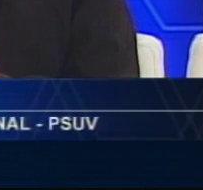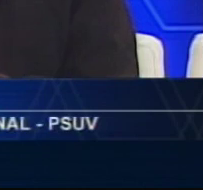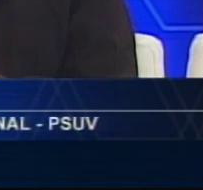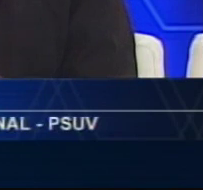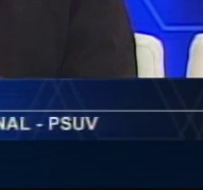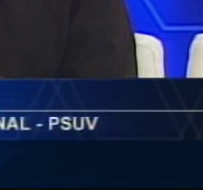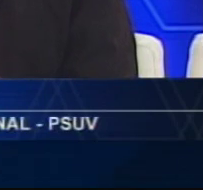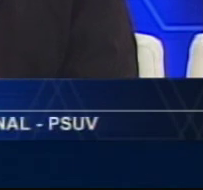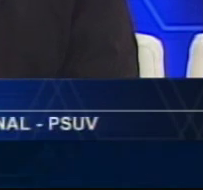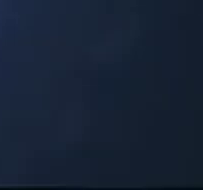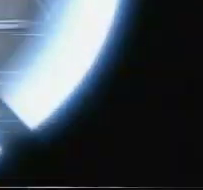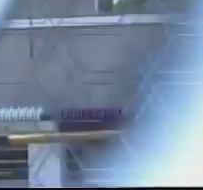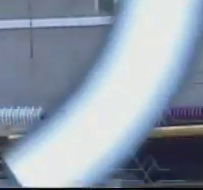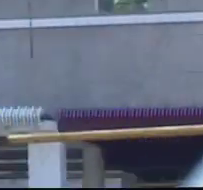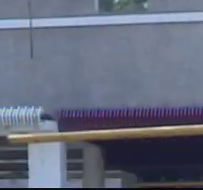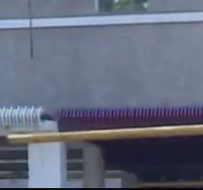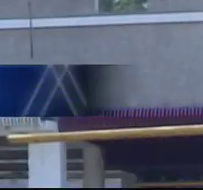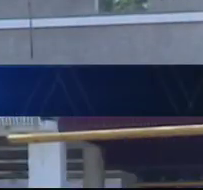en el país.